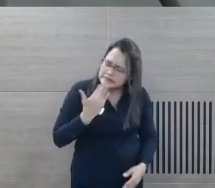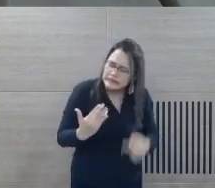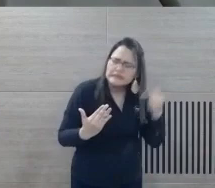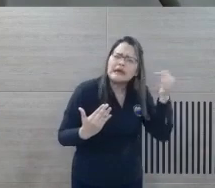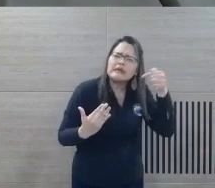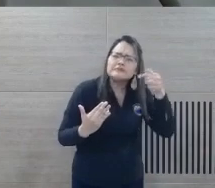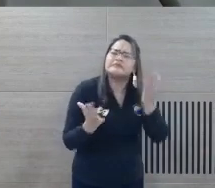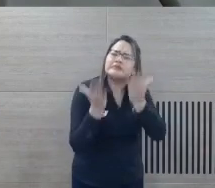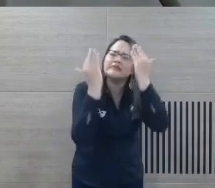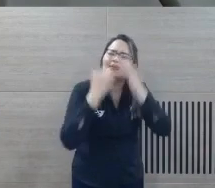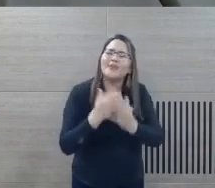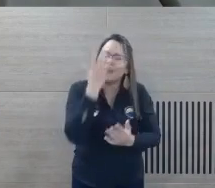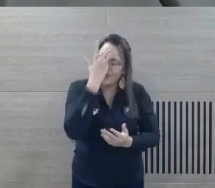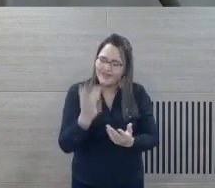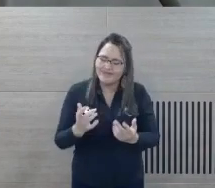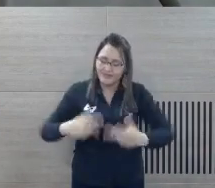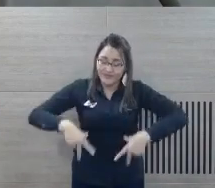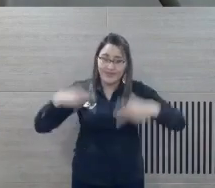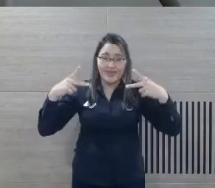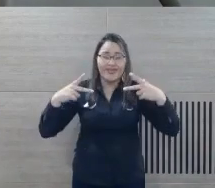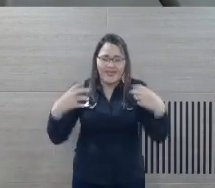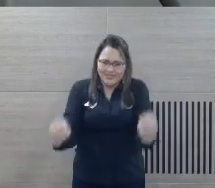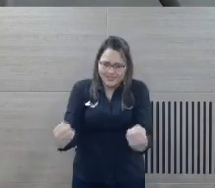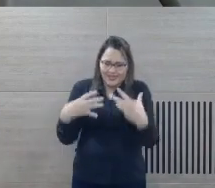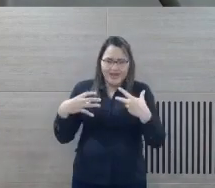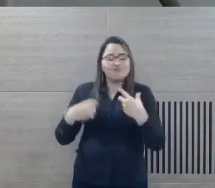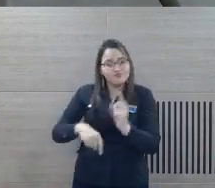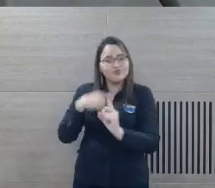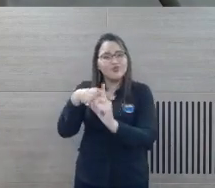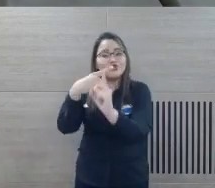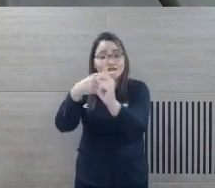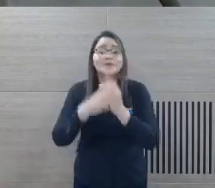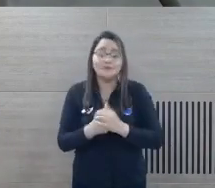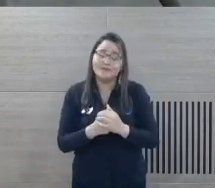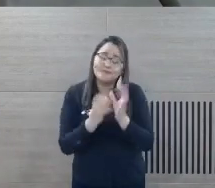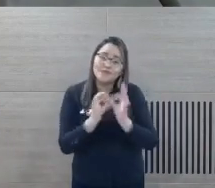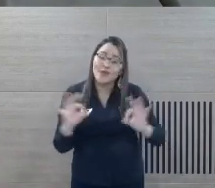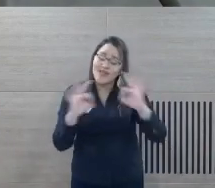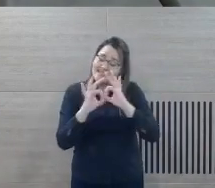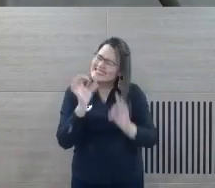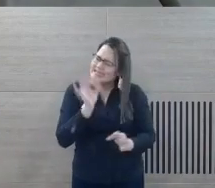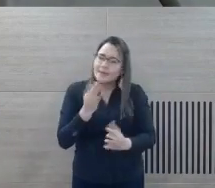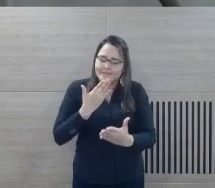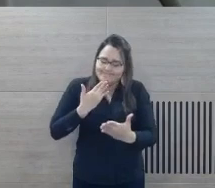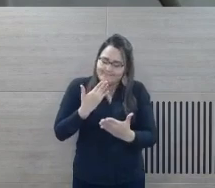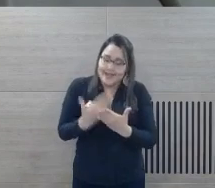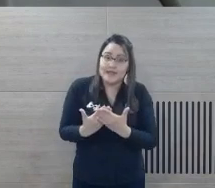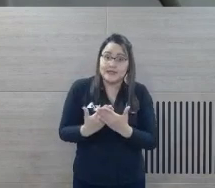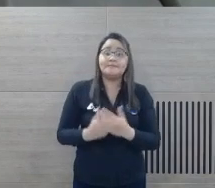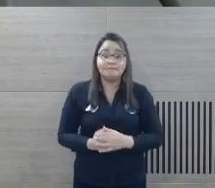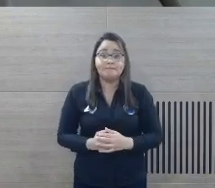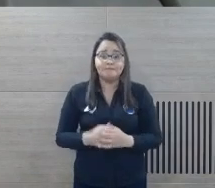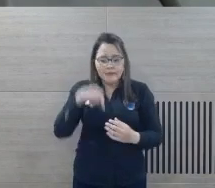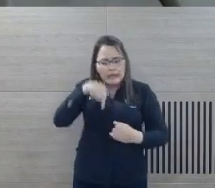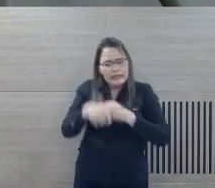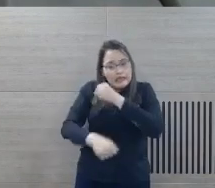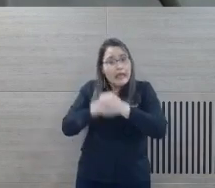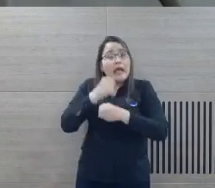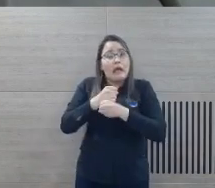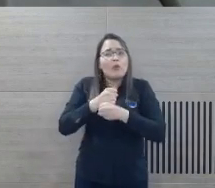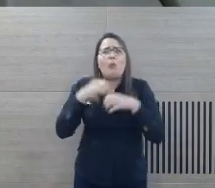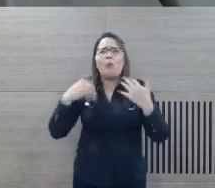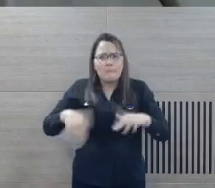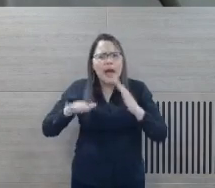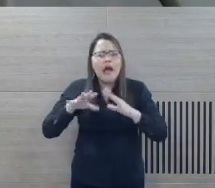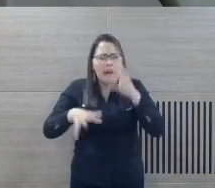generosamente. Este año aprendimos una cantidad de cosas y desaprendimos otras. Nos dimos cuenta